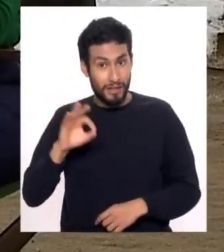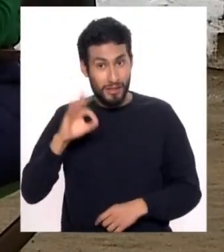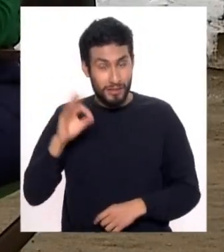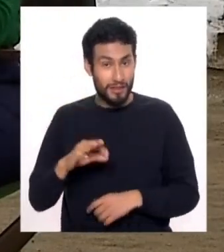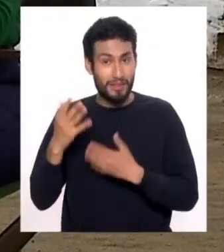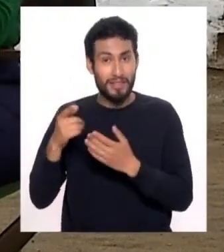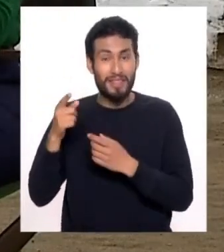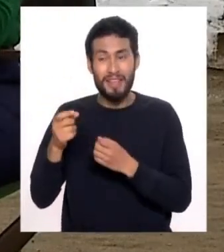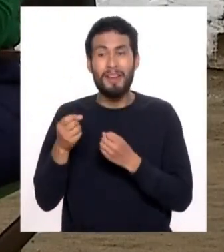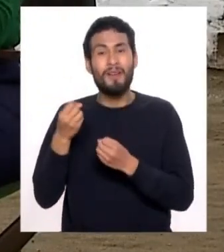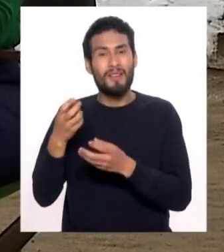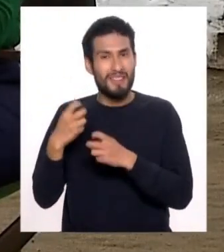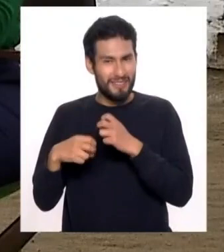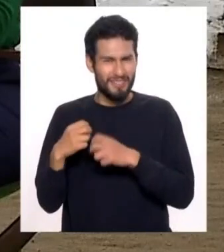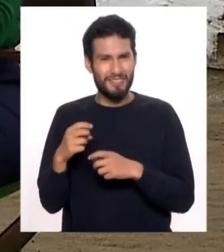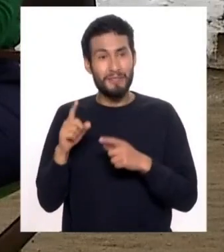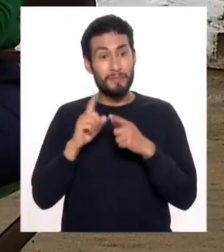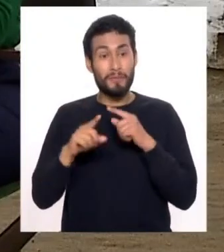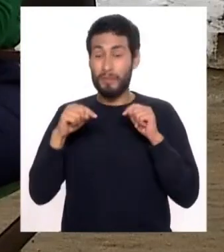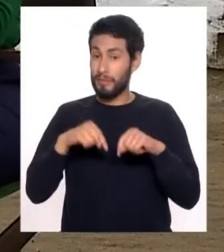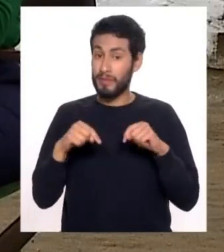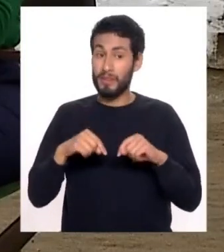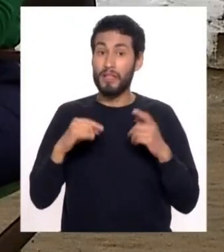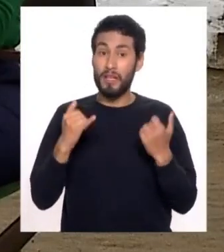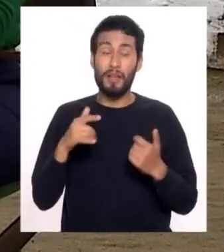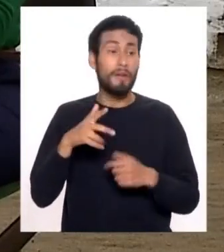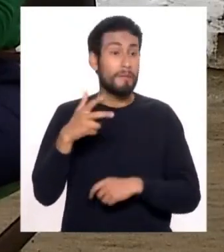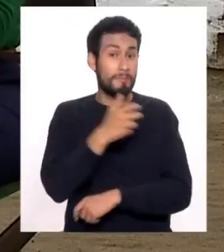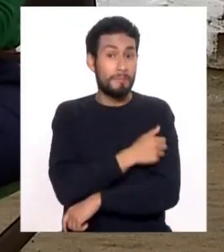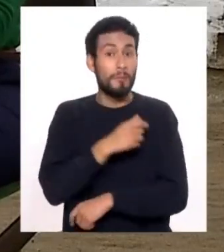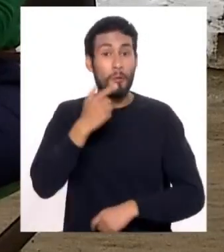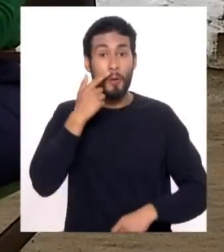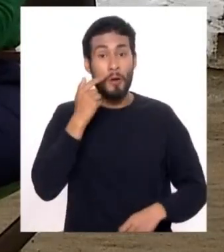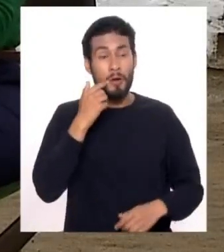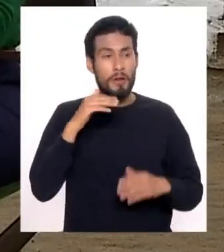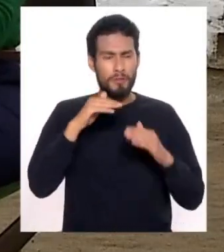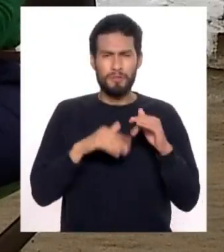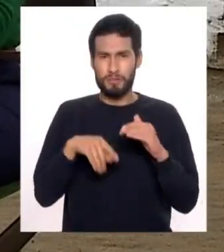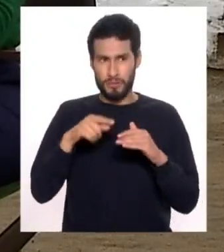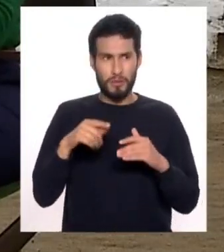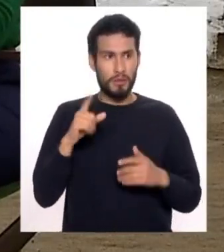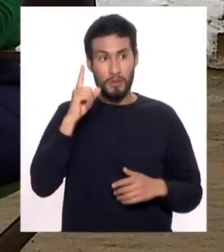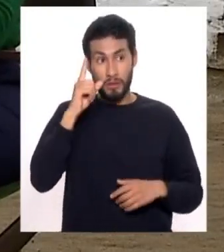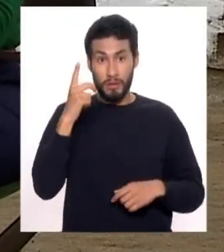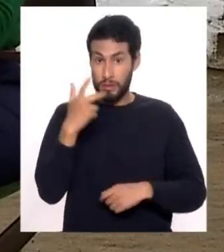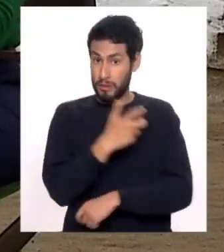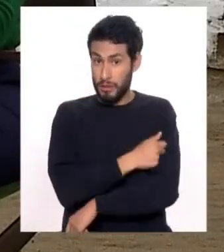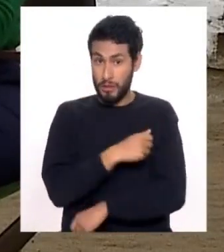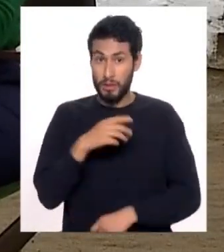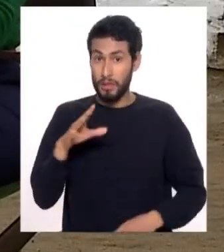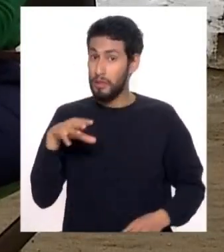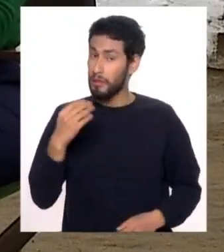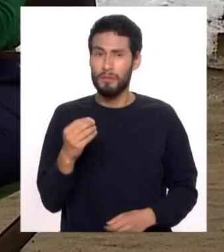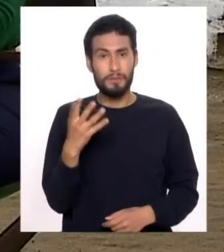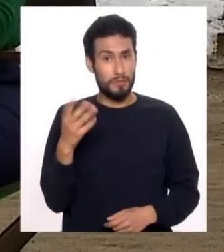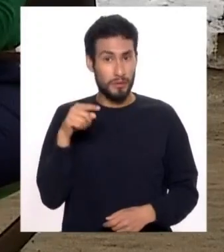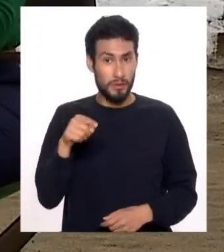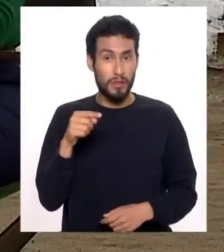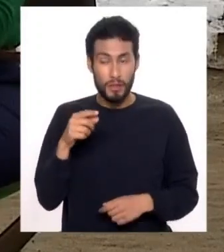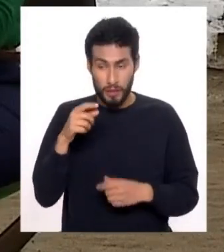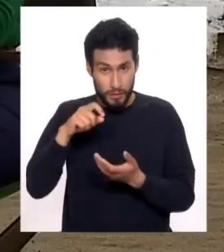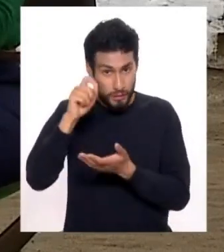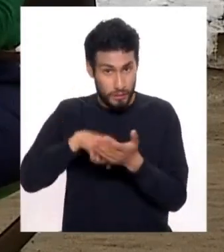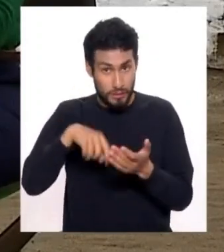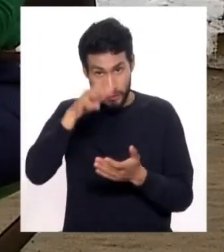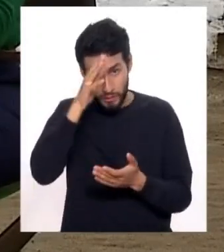carga del problema. Pero se está colocando en los niños menores una sola dosis, porque por el consentimiento informado,